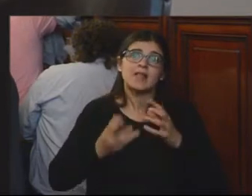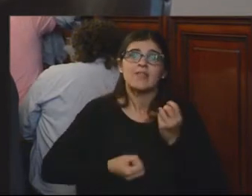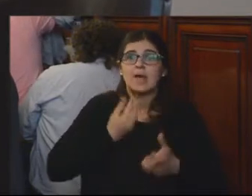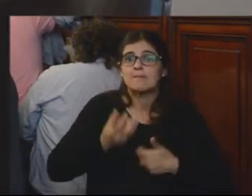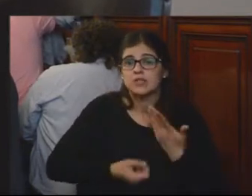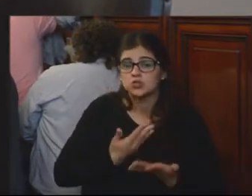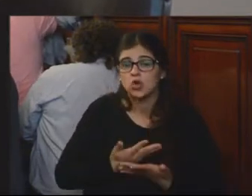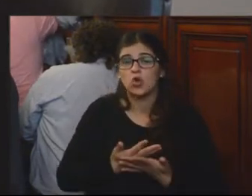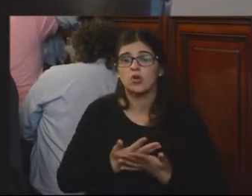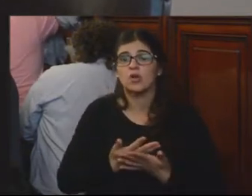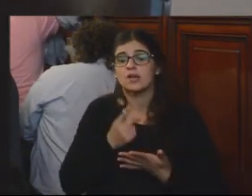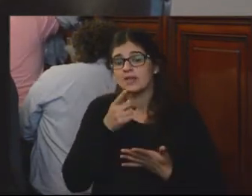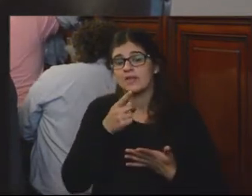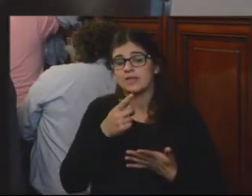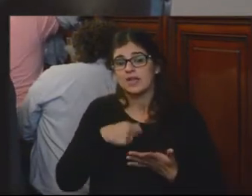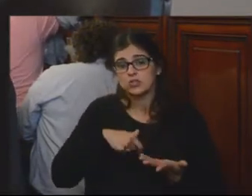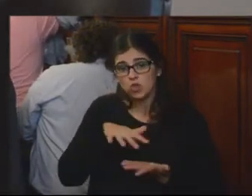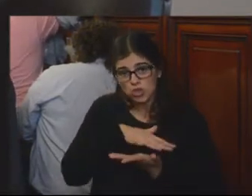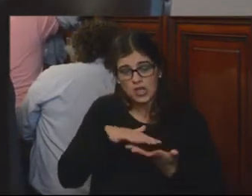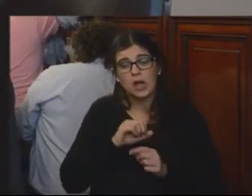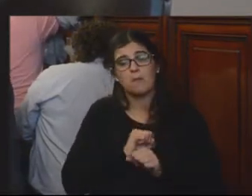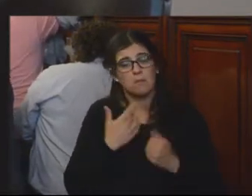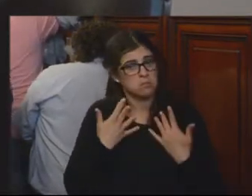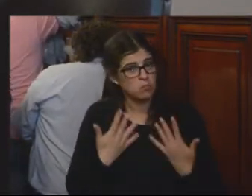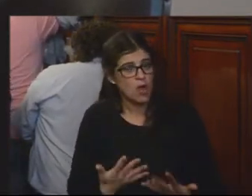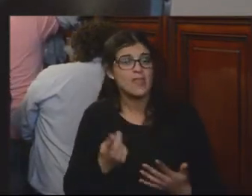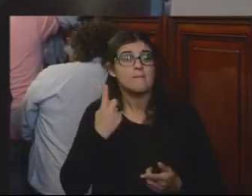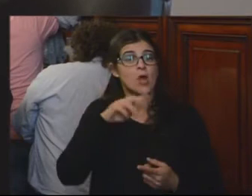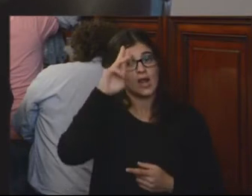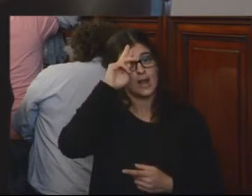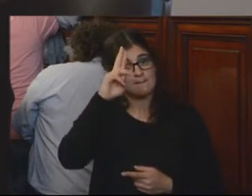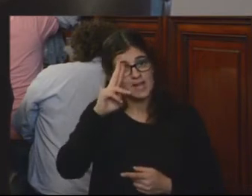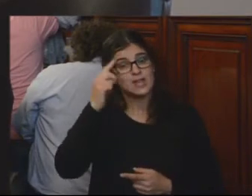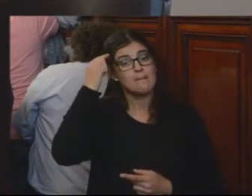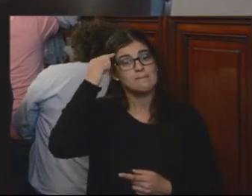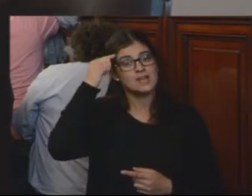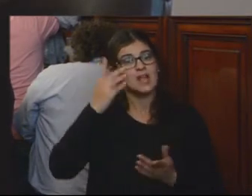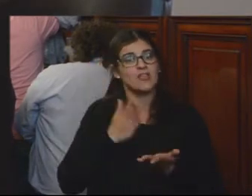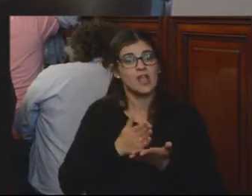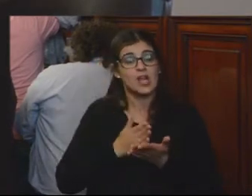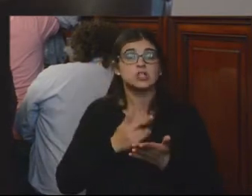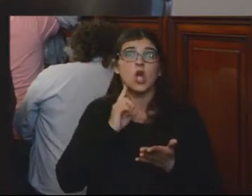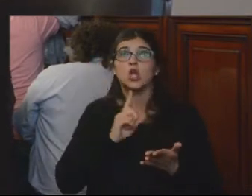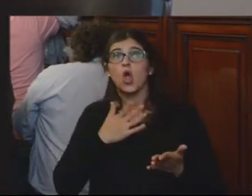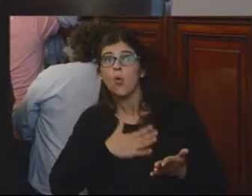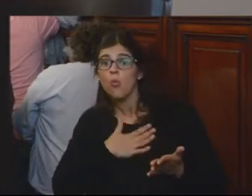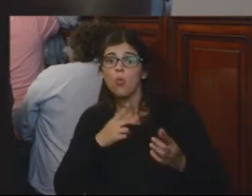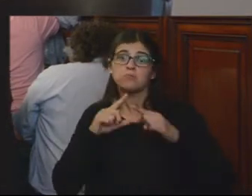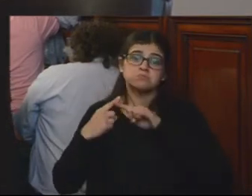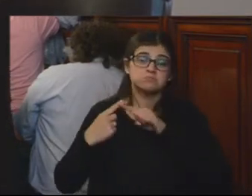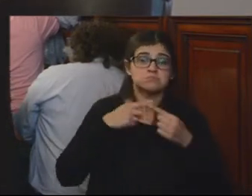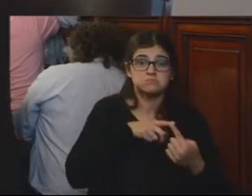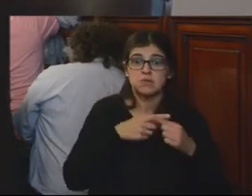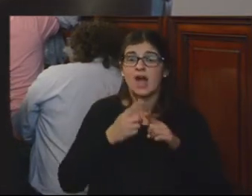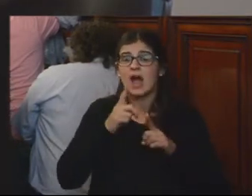desde la sociedad se puede respetando el derecho a pensar y a discrepar hacer un seguimiento a esta conducta